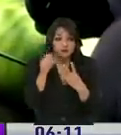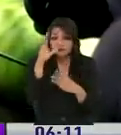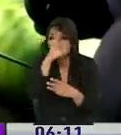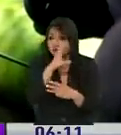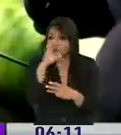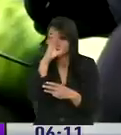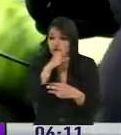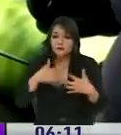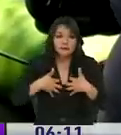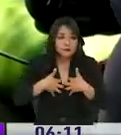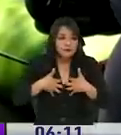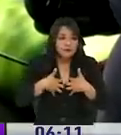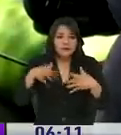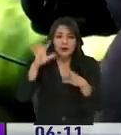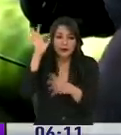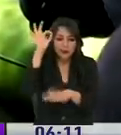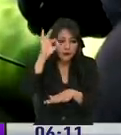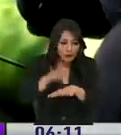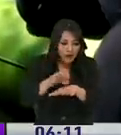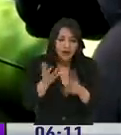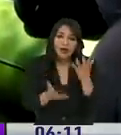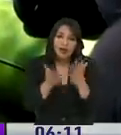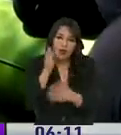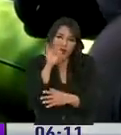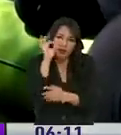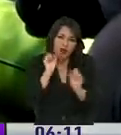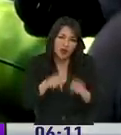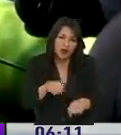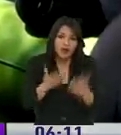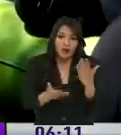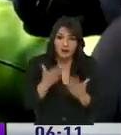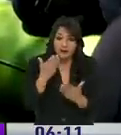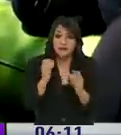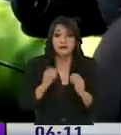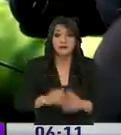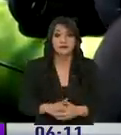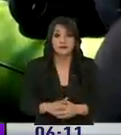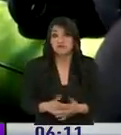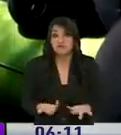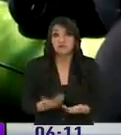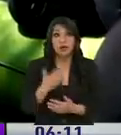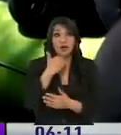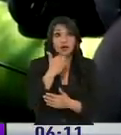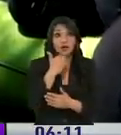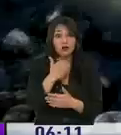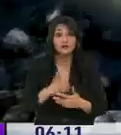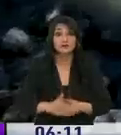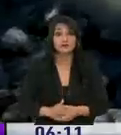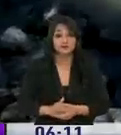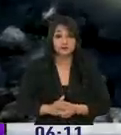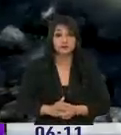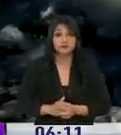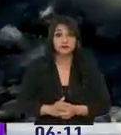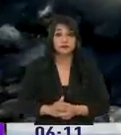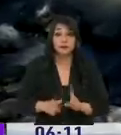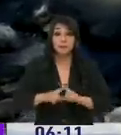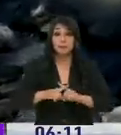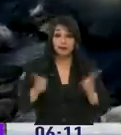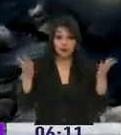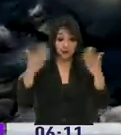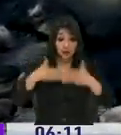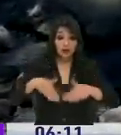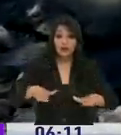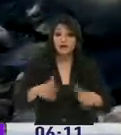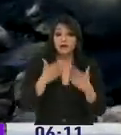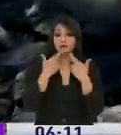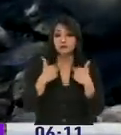las gallinazos que llamamos, entonces tenemos la esperanza de encontrarle al cadáver. Sin embargo, al final nada se